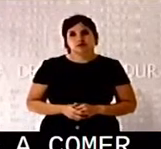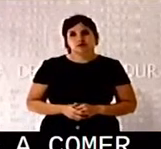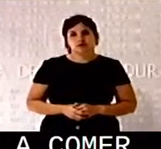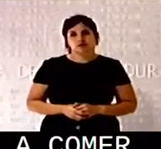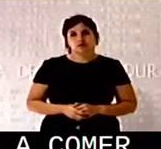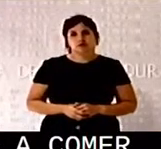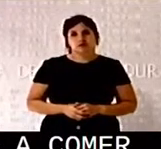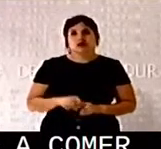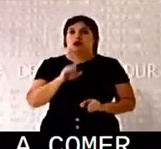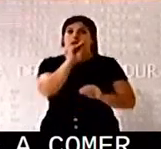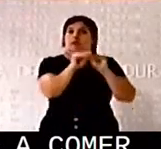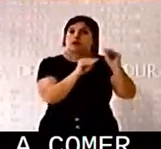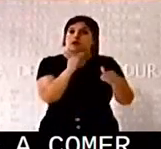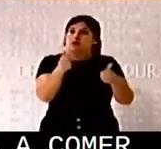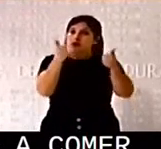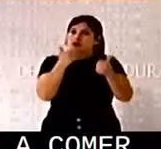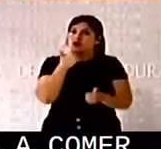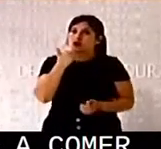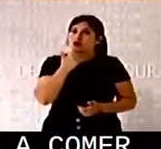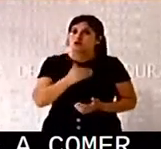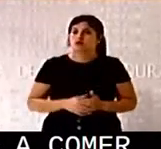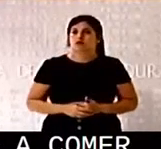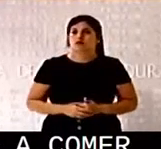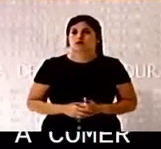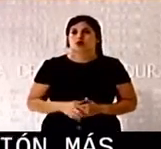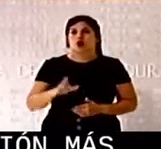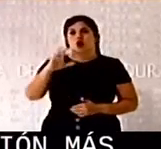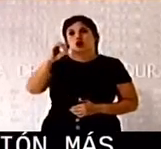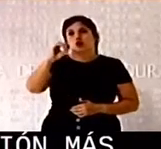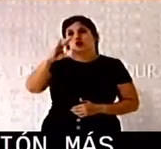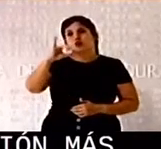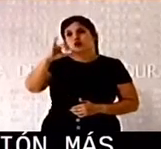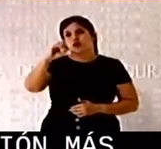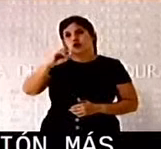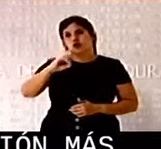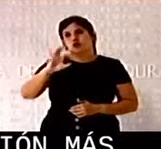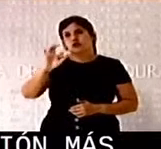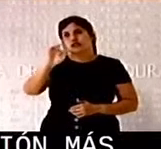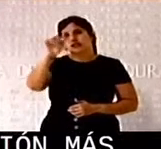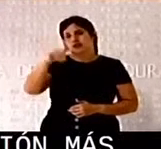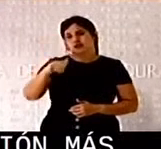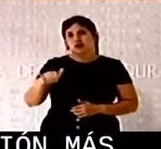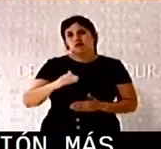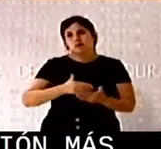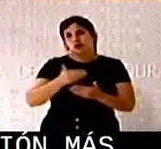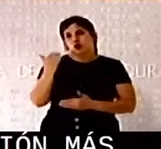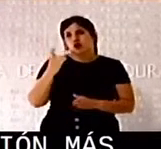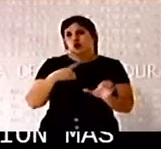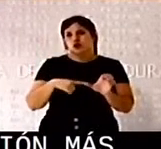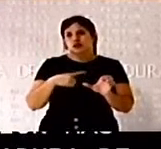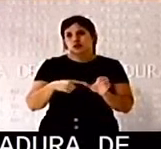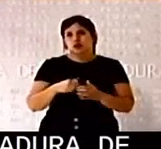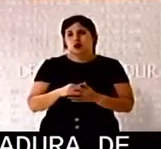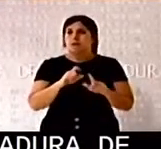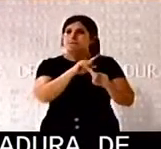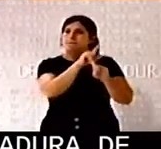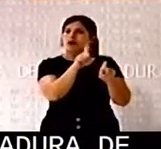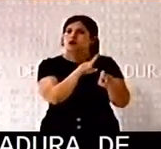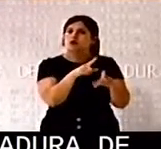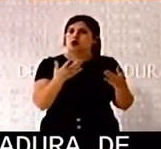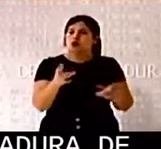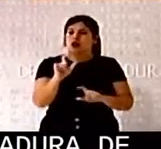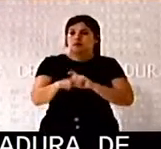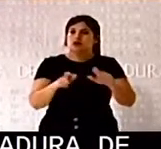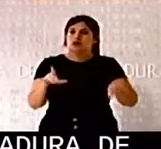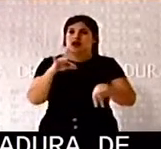¿Hay alguna cuestión más? Pues Rocío Sánchez, del periódico Extremadura, le pregunta que los enfermos de